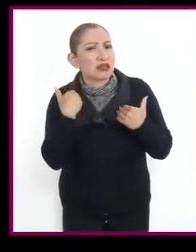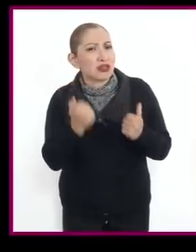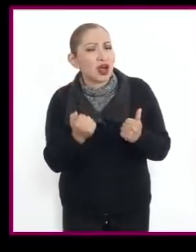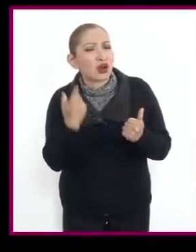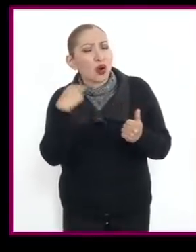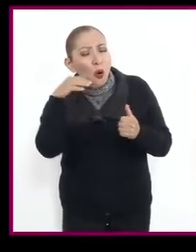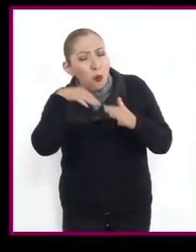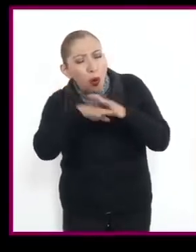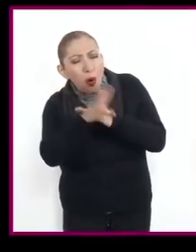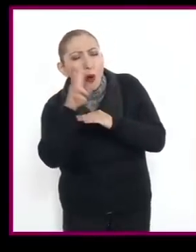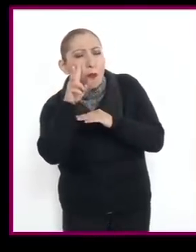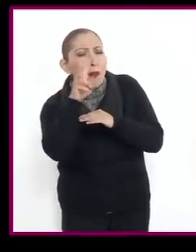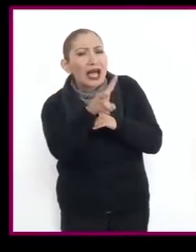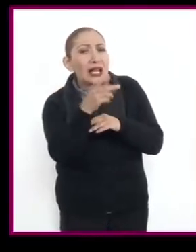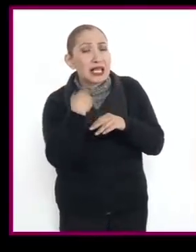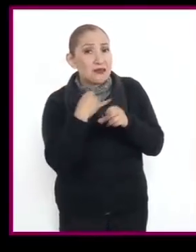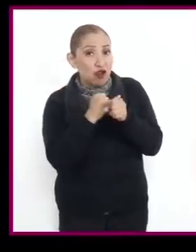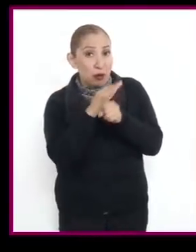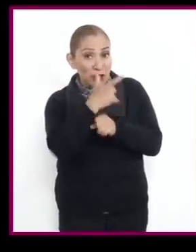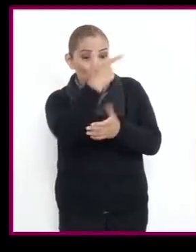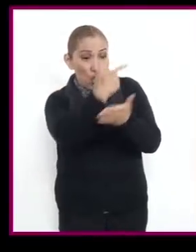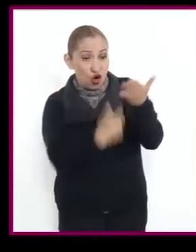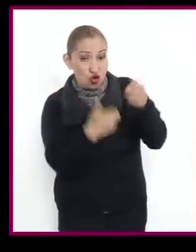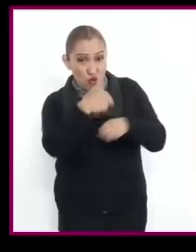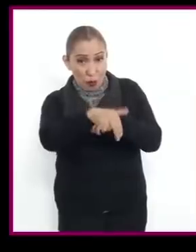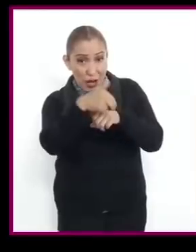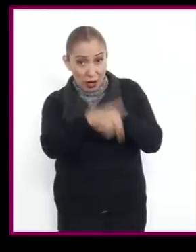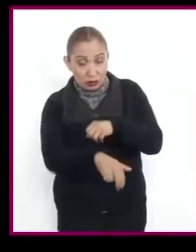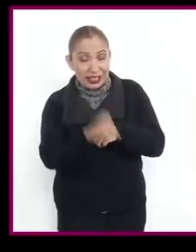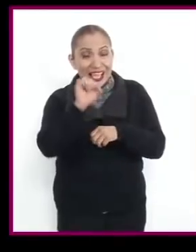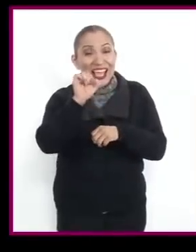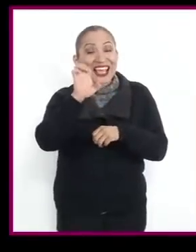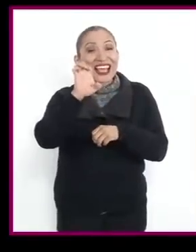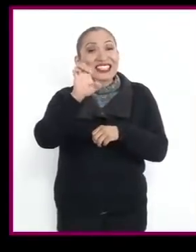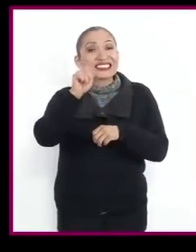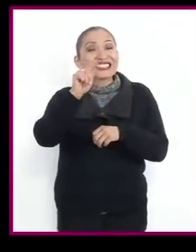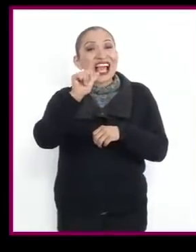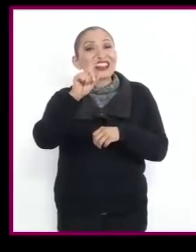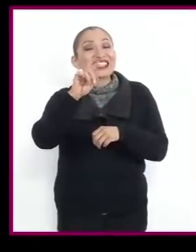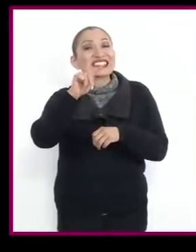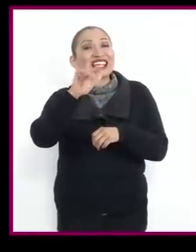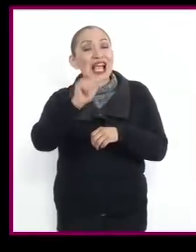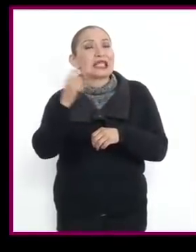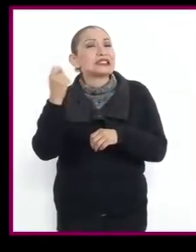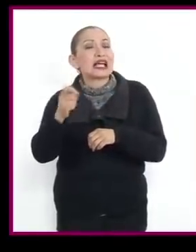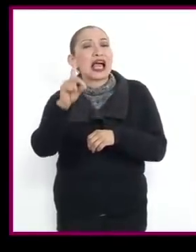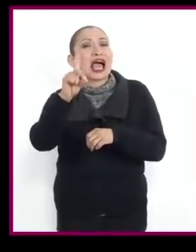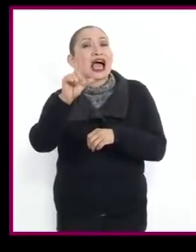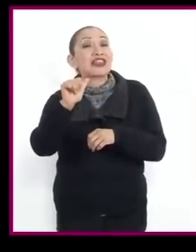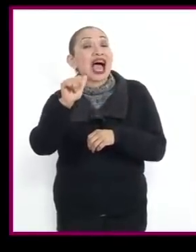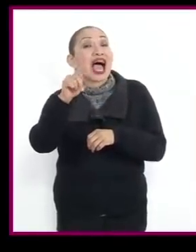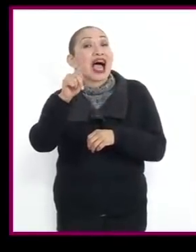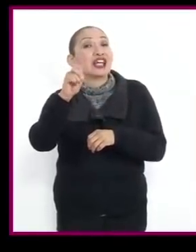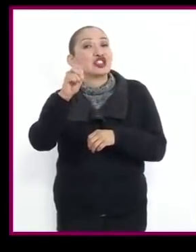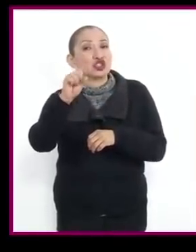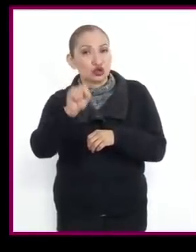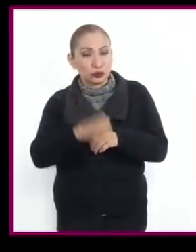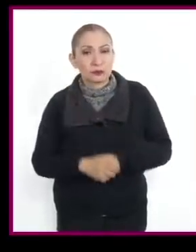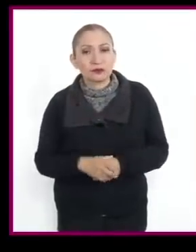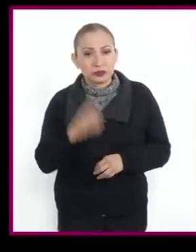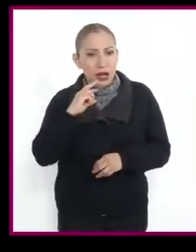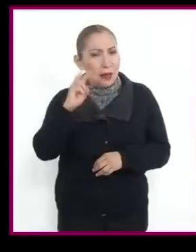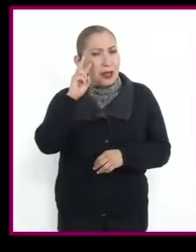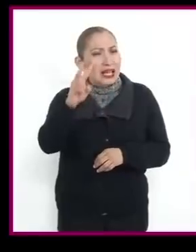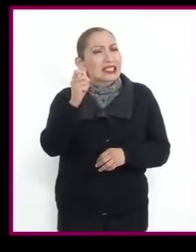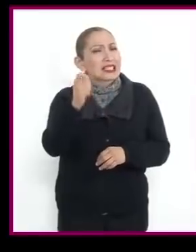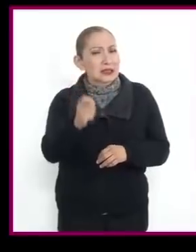de meterse de lleno con los datos. Así es que estadística tiene que ver con datos. Y para empezar este viaje en el mundo